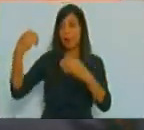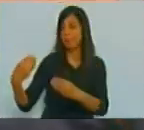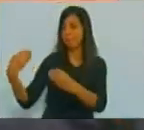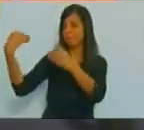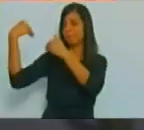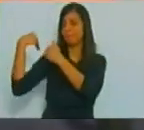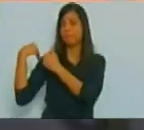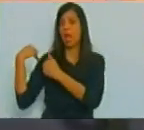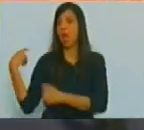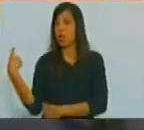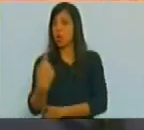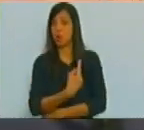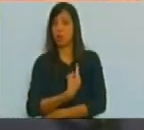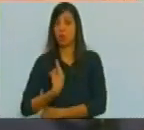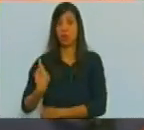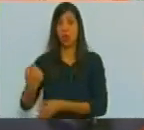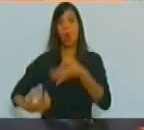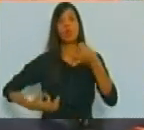teníamos